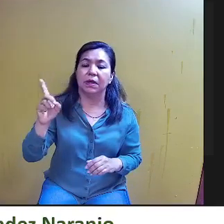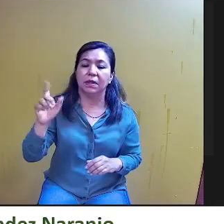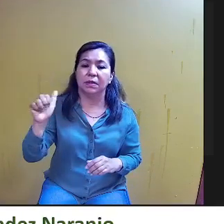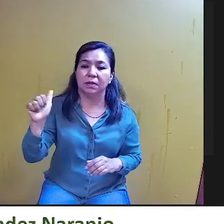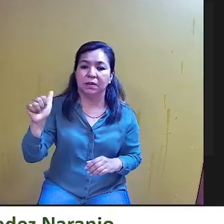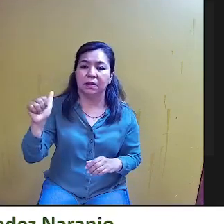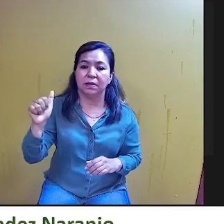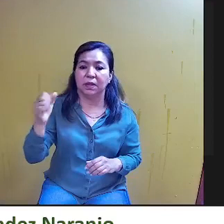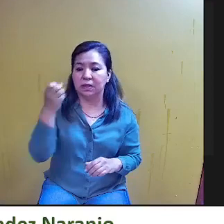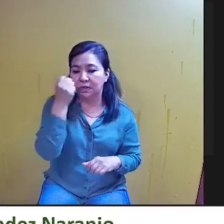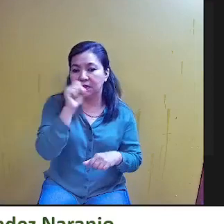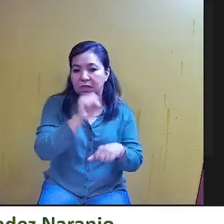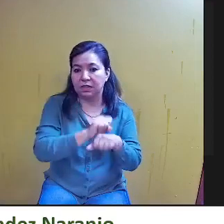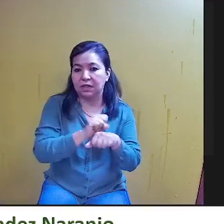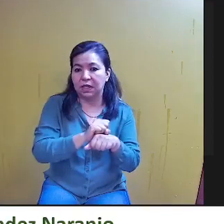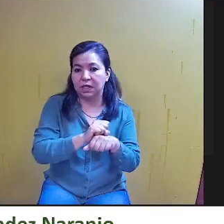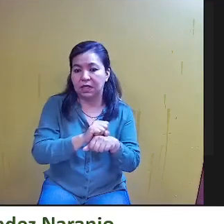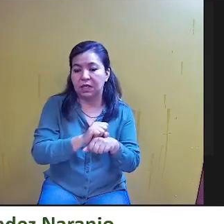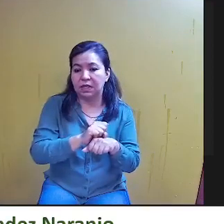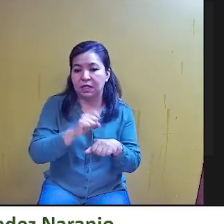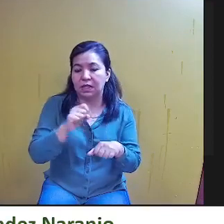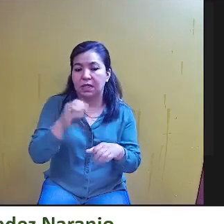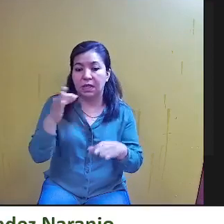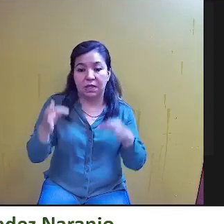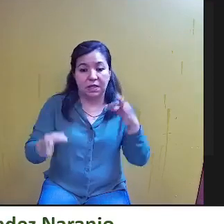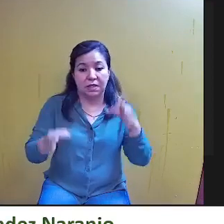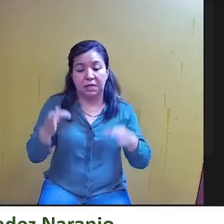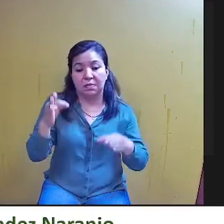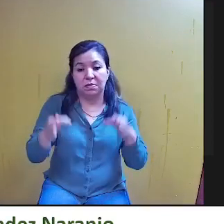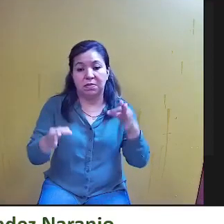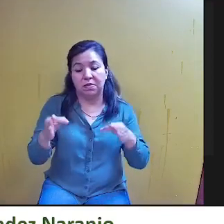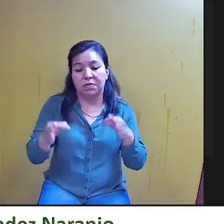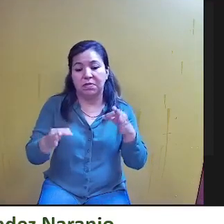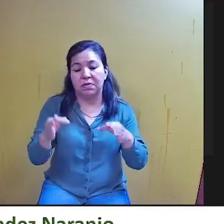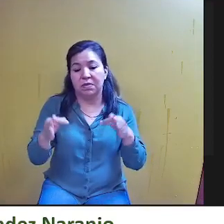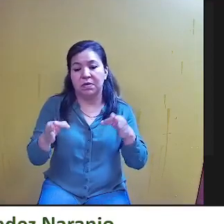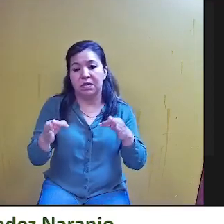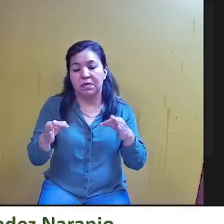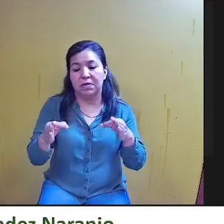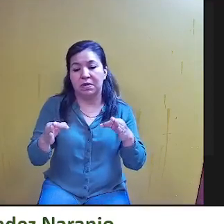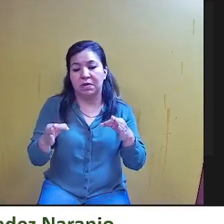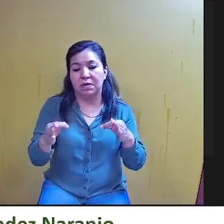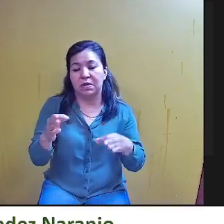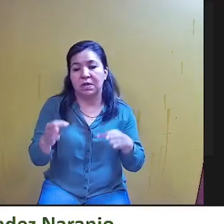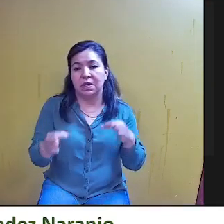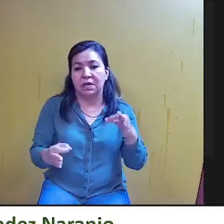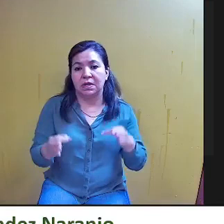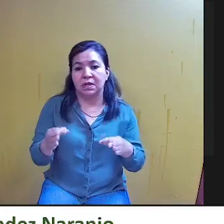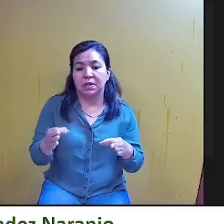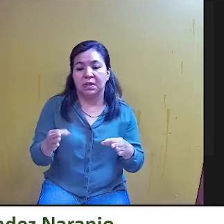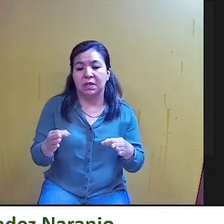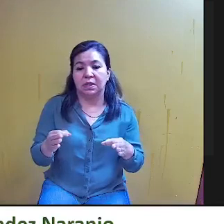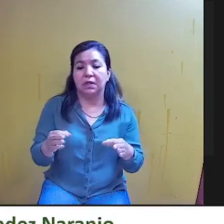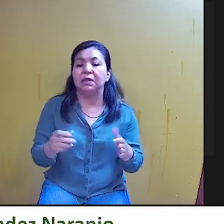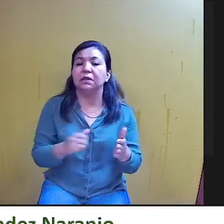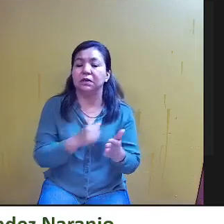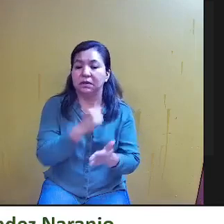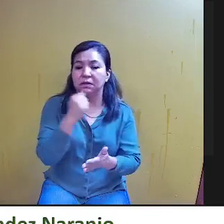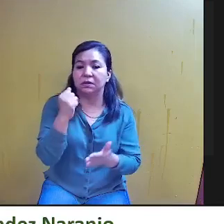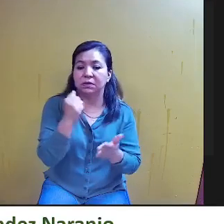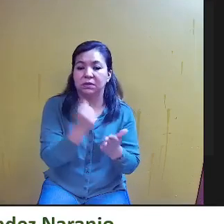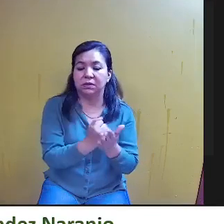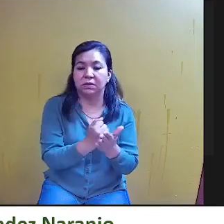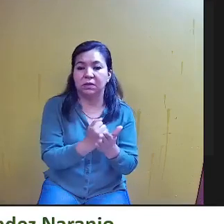Secretaría General de este Tribunal Electoral, por lo cual suscribieron el convenio con fecha 15 de noviembre y fue ratificado el 27